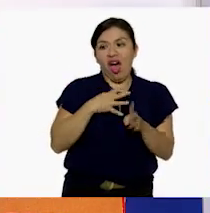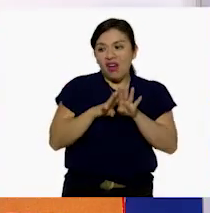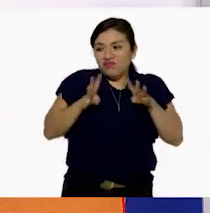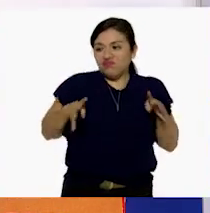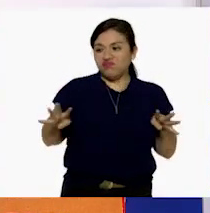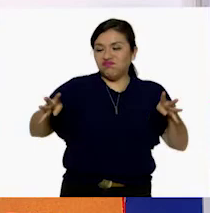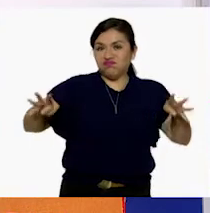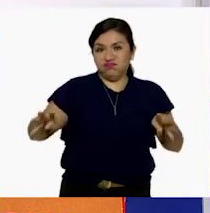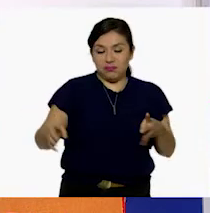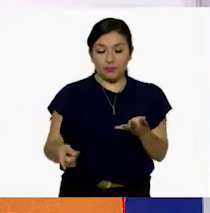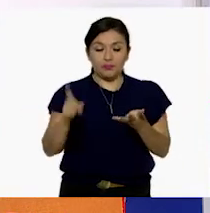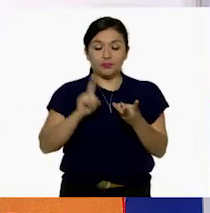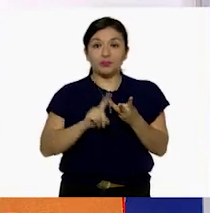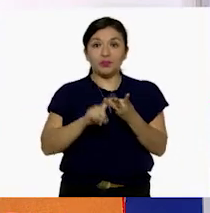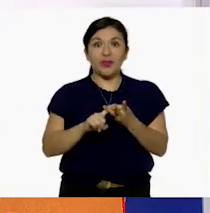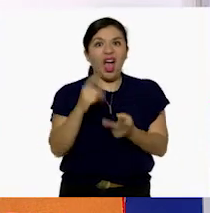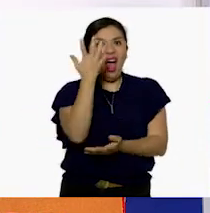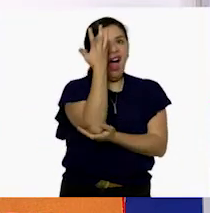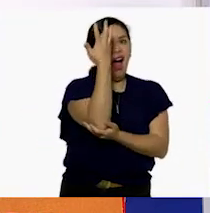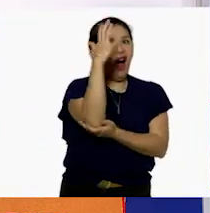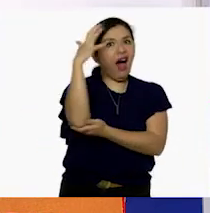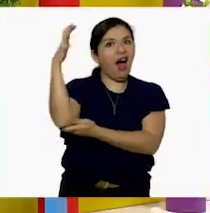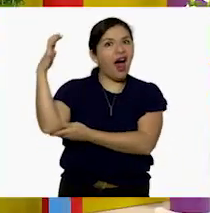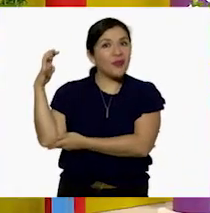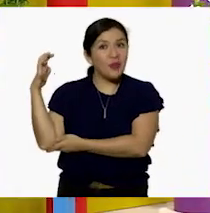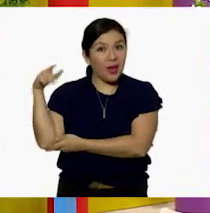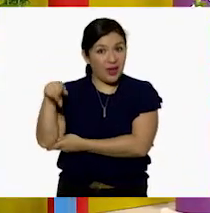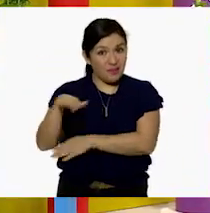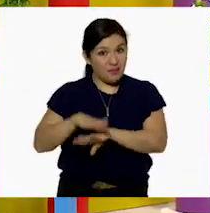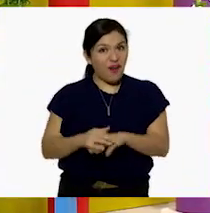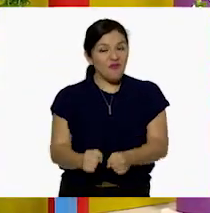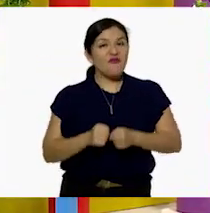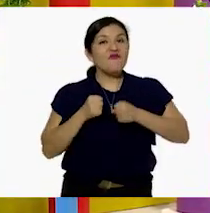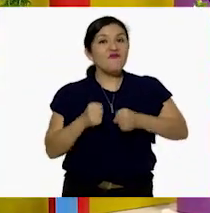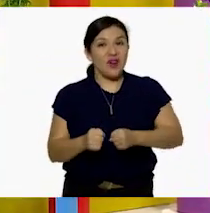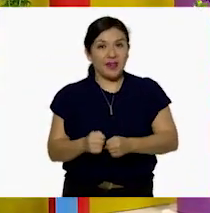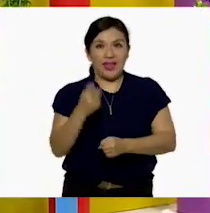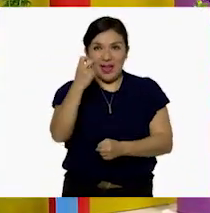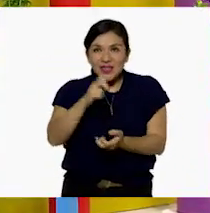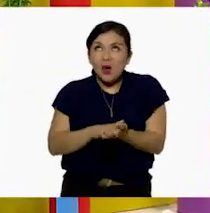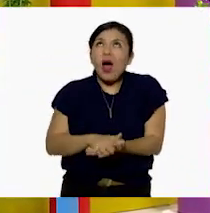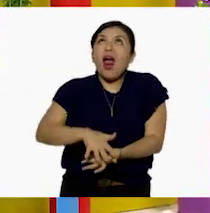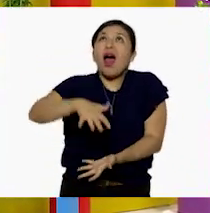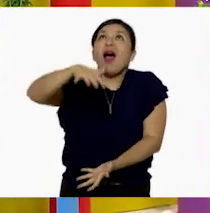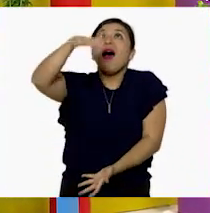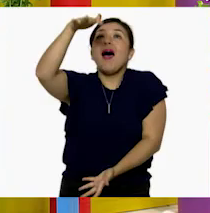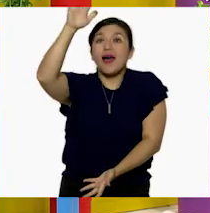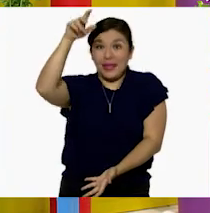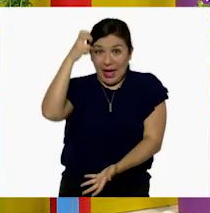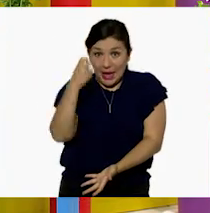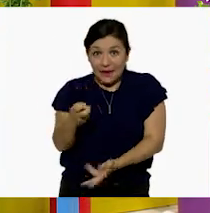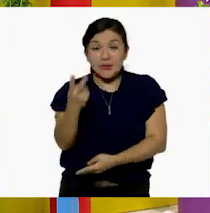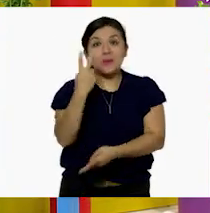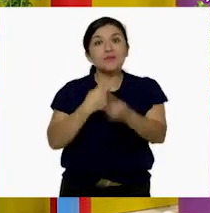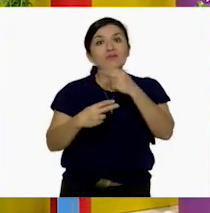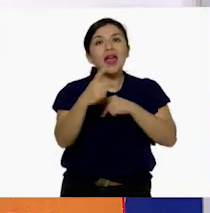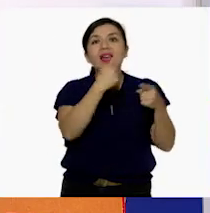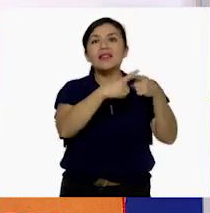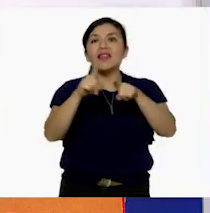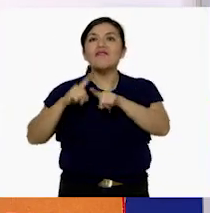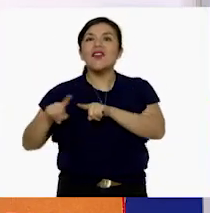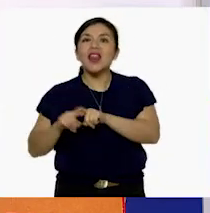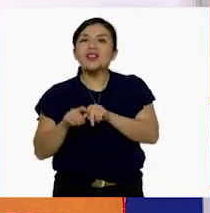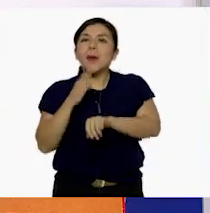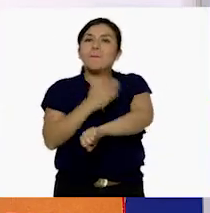por supuesto, los árboles. Que son los más fuertes. Pepe. Grandes. Y de ellos salen las diferentes